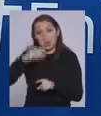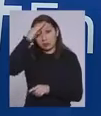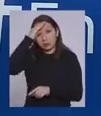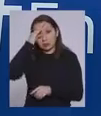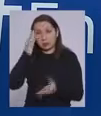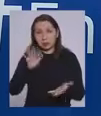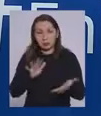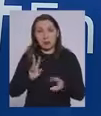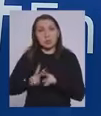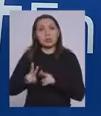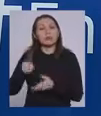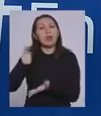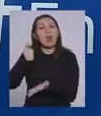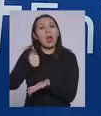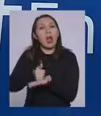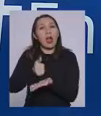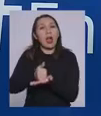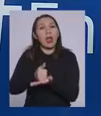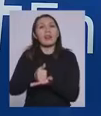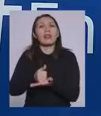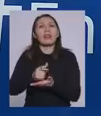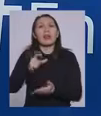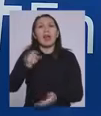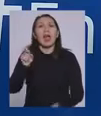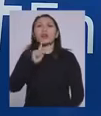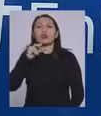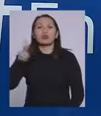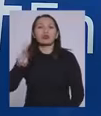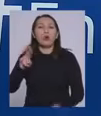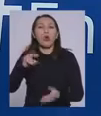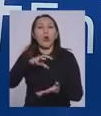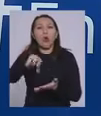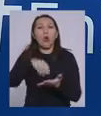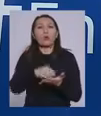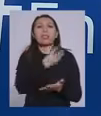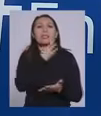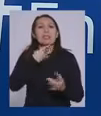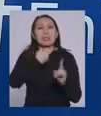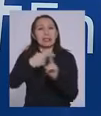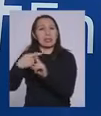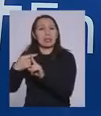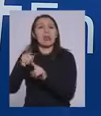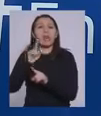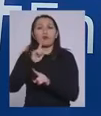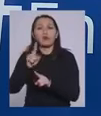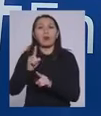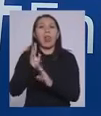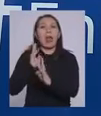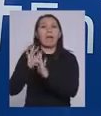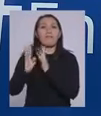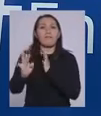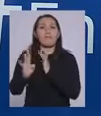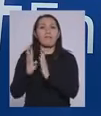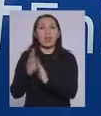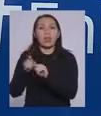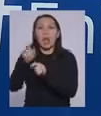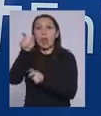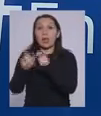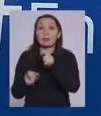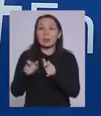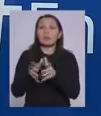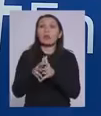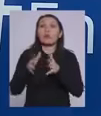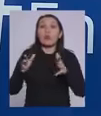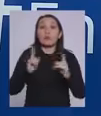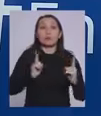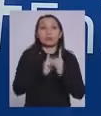hace el alcalde Castro de la comuna de Renca, en donde él va a donde están los de feria. ¿Por qué? Porque son personas que tienen